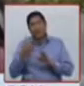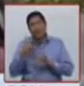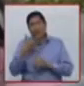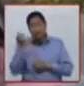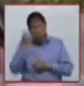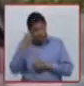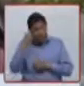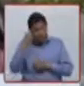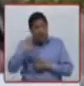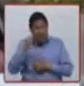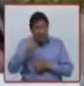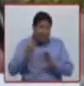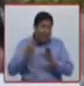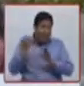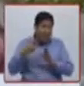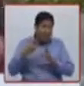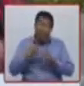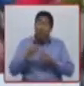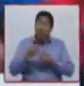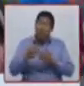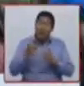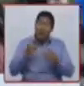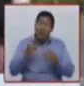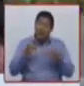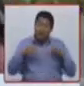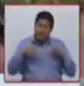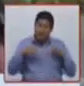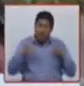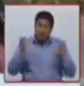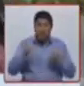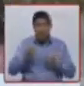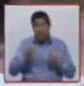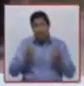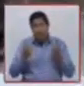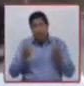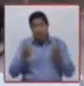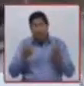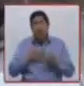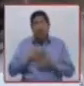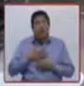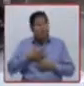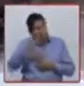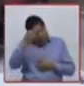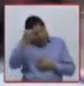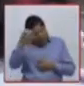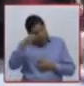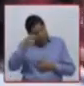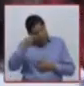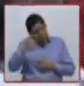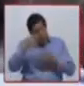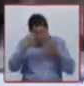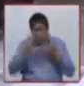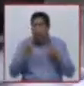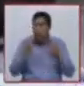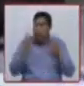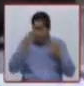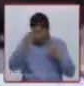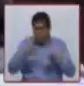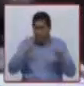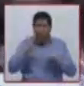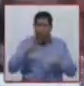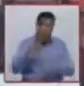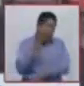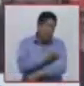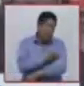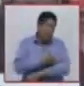eso, o si no, adelantar las vacaciones de invierno, una de dos. En mi opinión, sí, porque lastimosamente muchos niños no se han hecho vacunar.